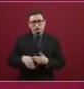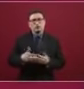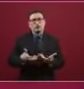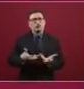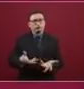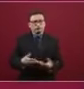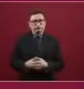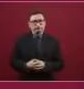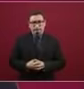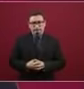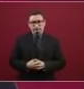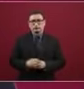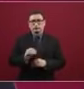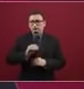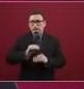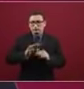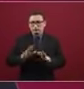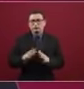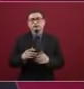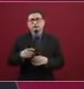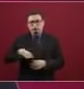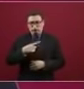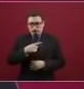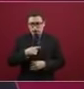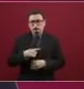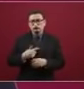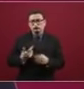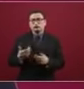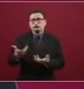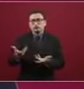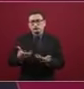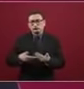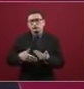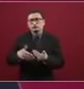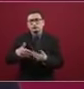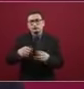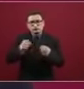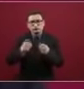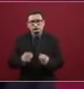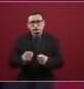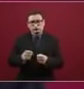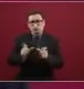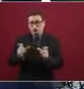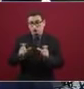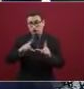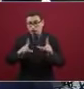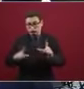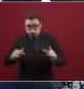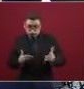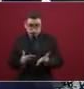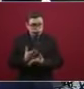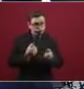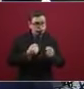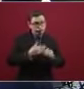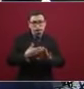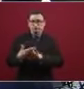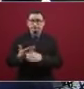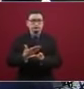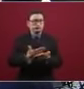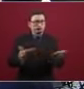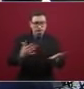un acotamiento político definitivo en el uso de la fuerza. Gracias, jóvenes.